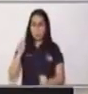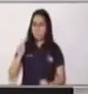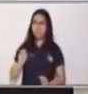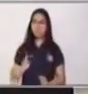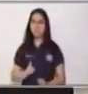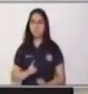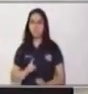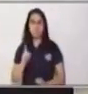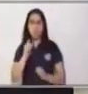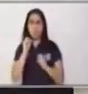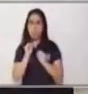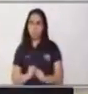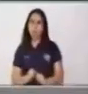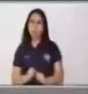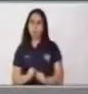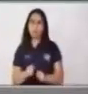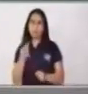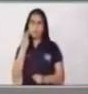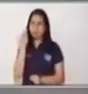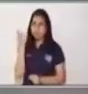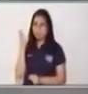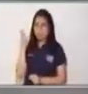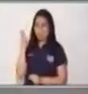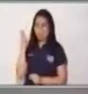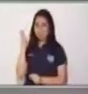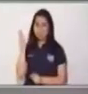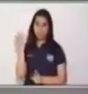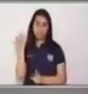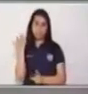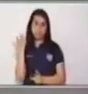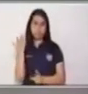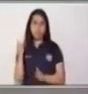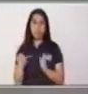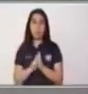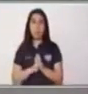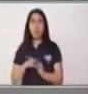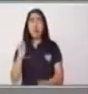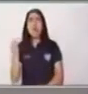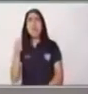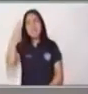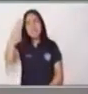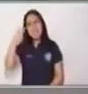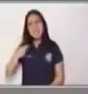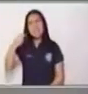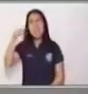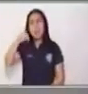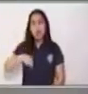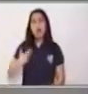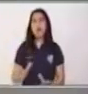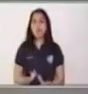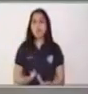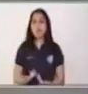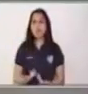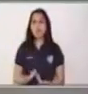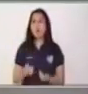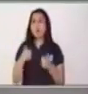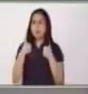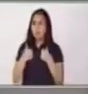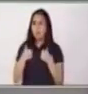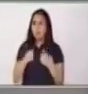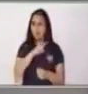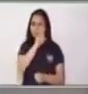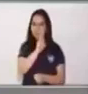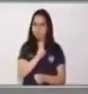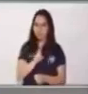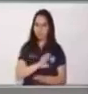hoy? Eso está correcto, pero aquí hay una pregunta escrita de una manera incorrecta. ¿Qué día es hoy? Y tiene